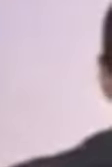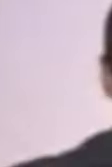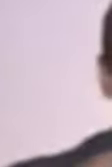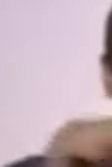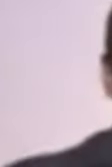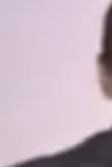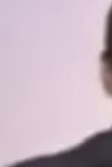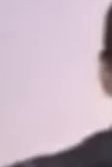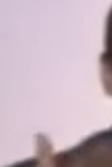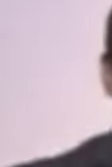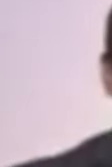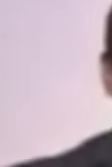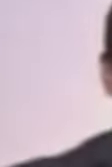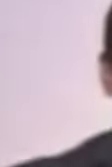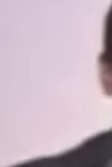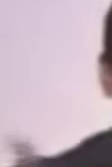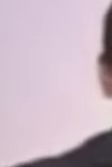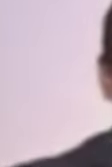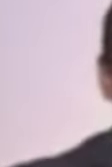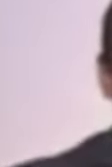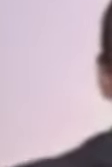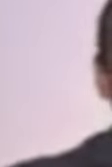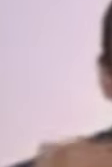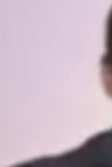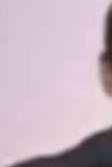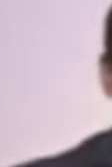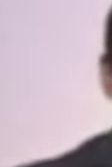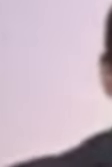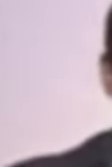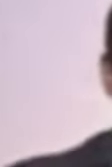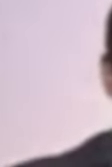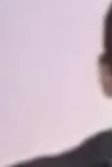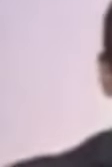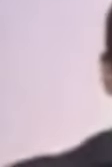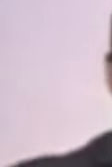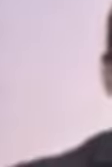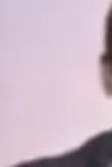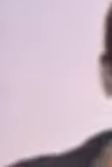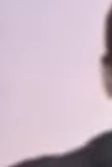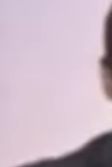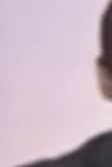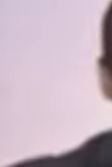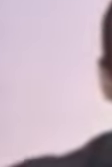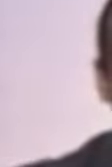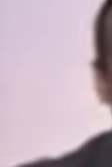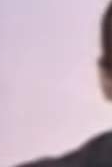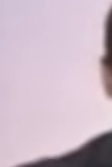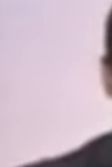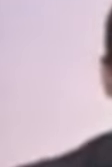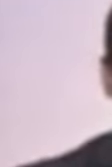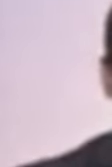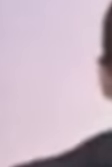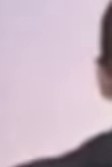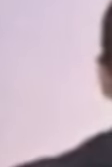llegará, y libertad para forjar mejores oportunidades para vuestros hijos y los hijos de vuestros hijos. Y